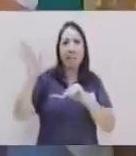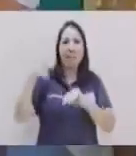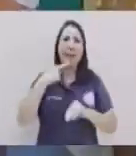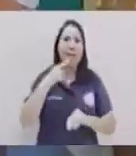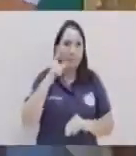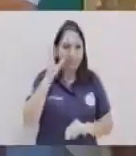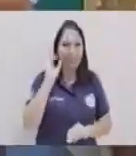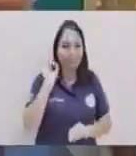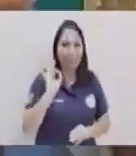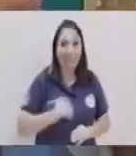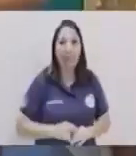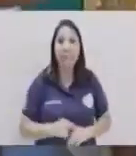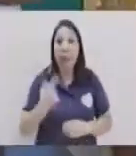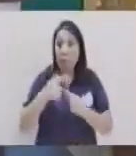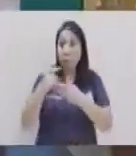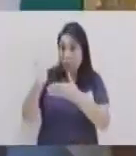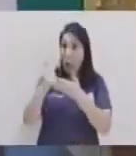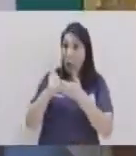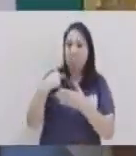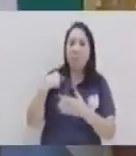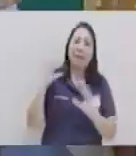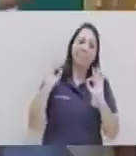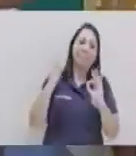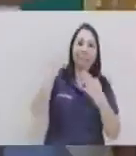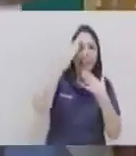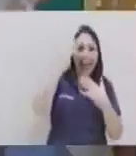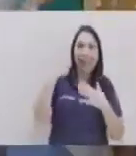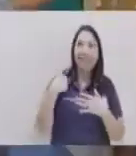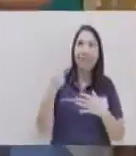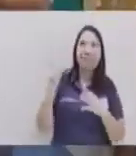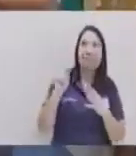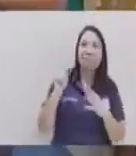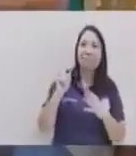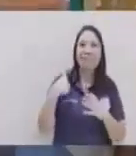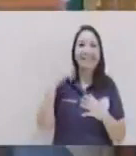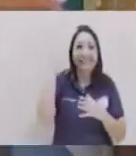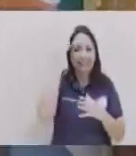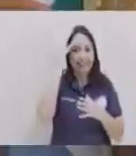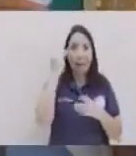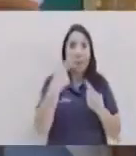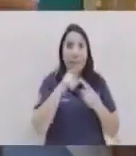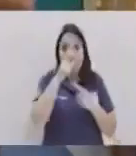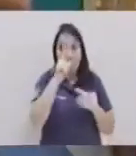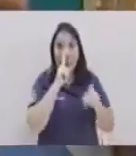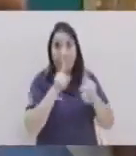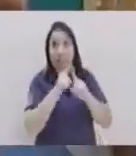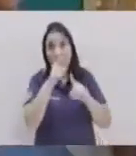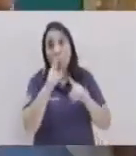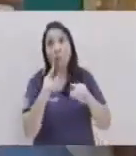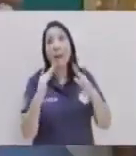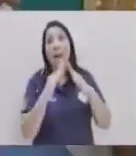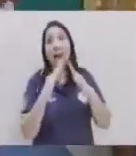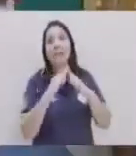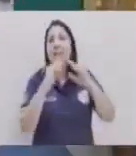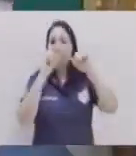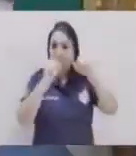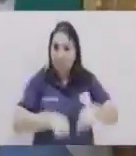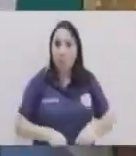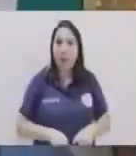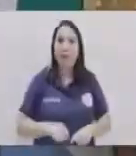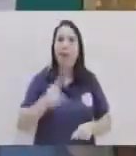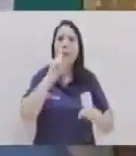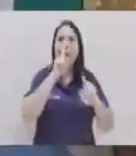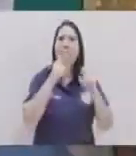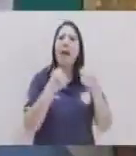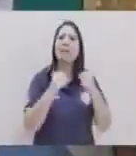para esto, pero con su ayuda me logró quedar algo así. Ustedes en casa lo pueden poner en práctica también, y como usted decía, ¿verdad?, hacerlo también en